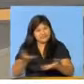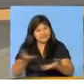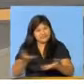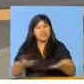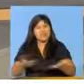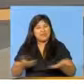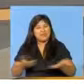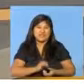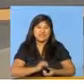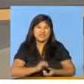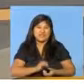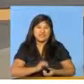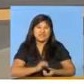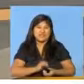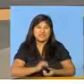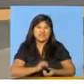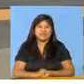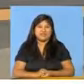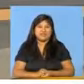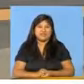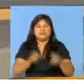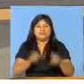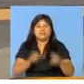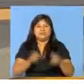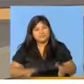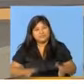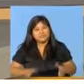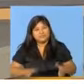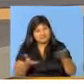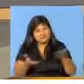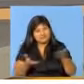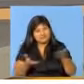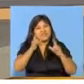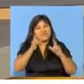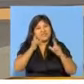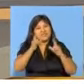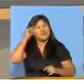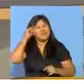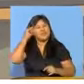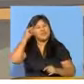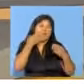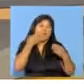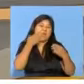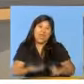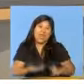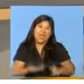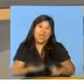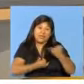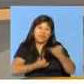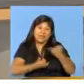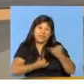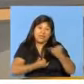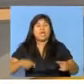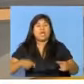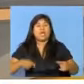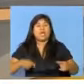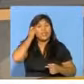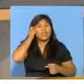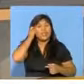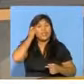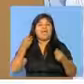comenzamos con el profesor ya que como le va muy buenas tardes la tarde de febrero cuéntenos qué es lo que han inventado con los